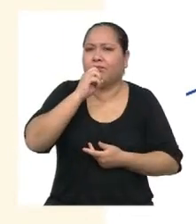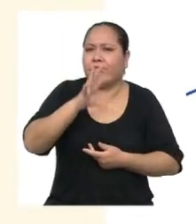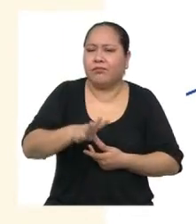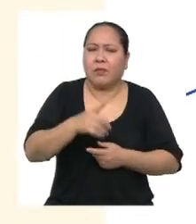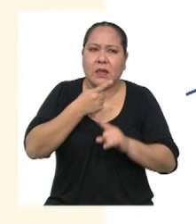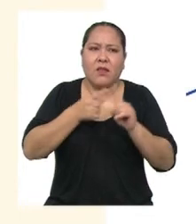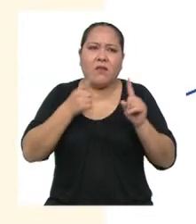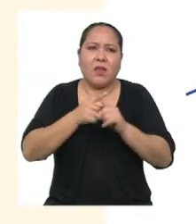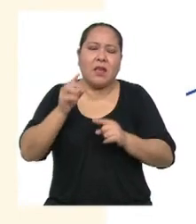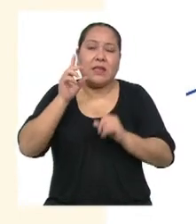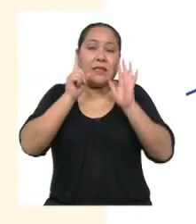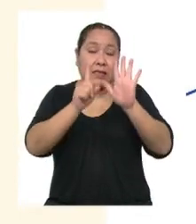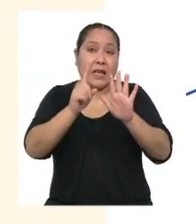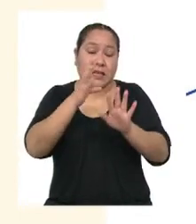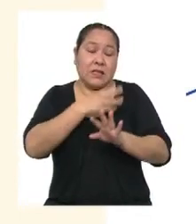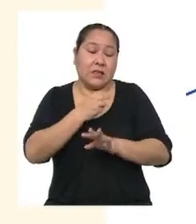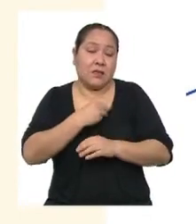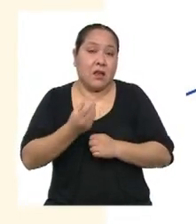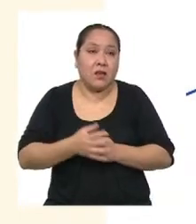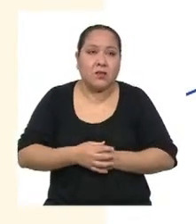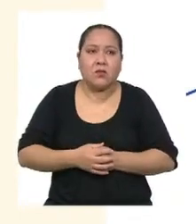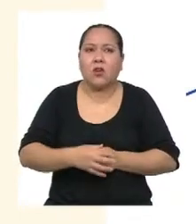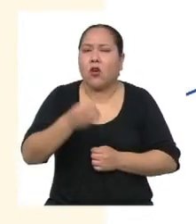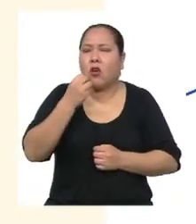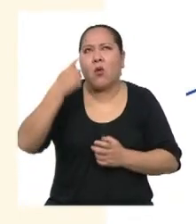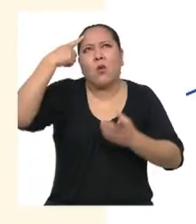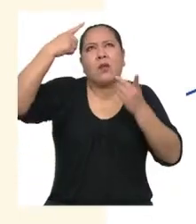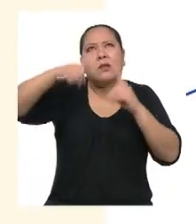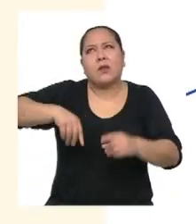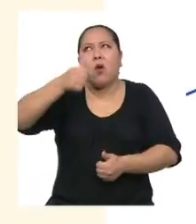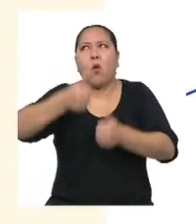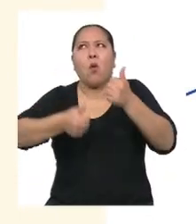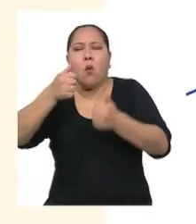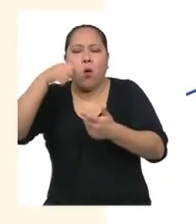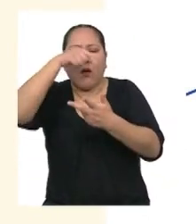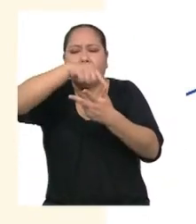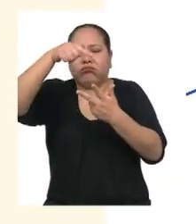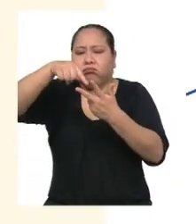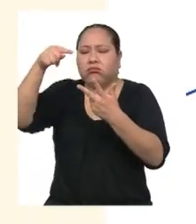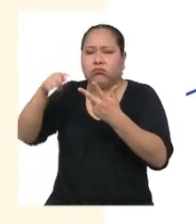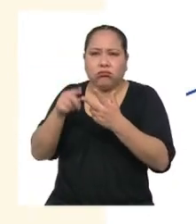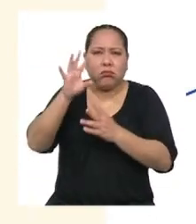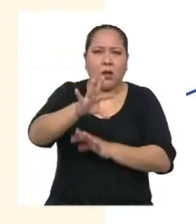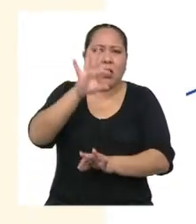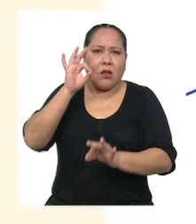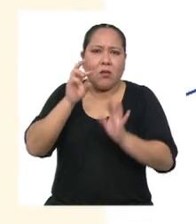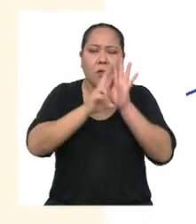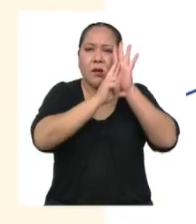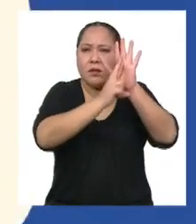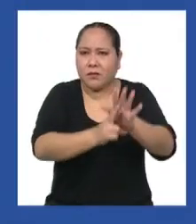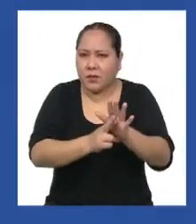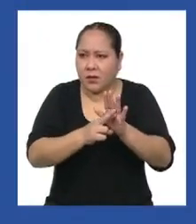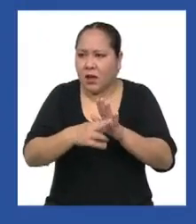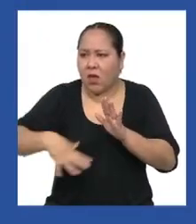una diferencia de 6 años. ¿Cómo decidirían qué medida elegir para que sea una